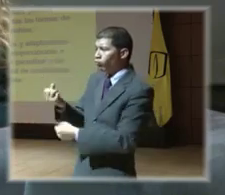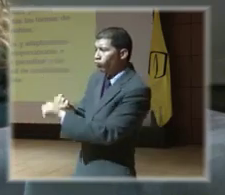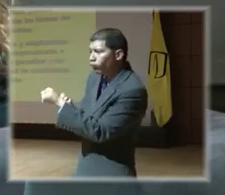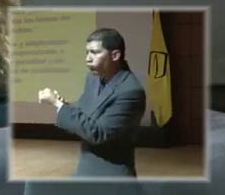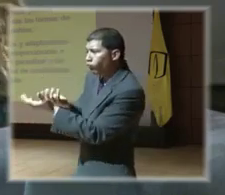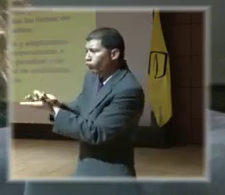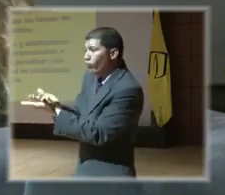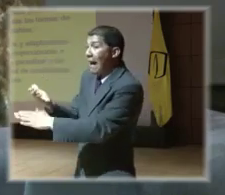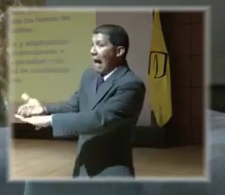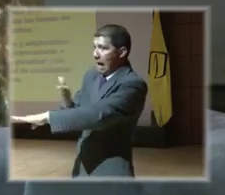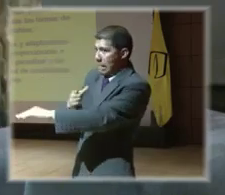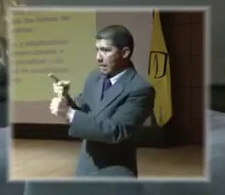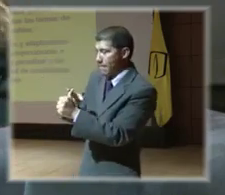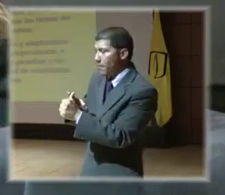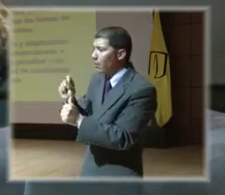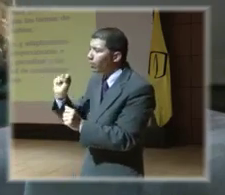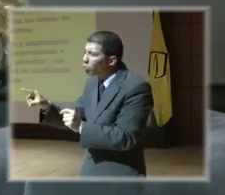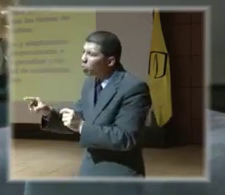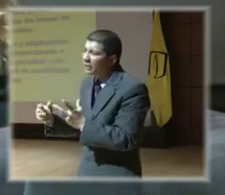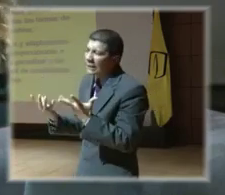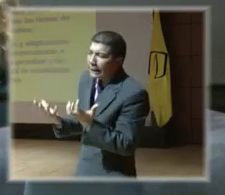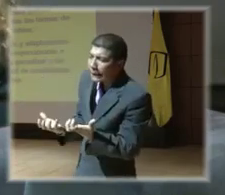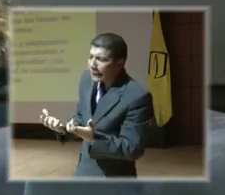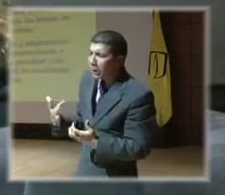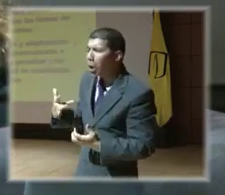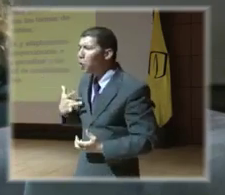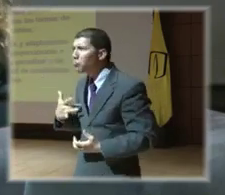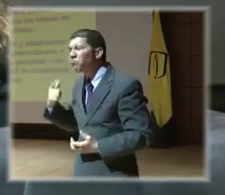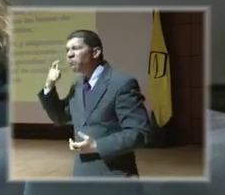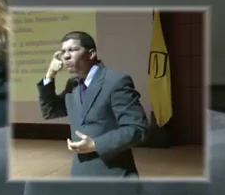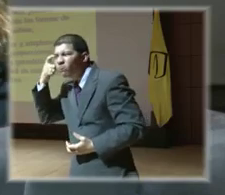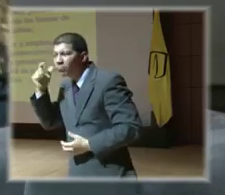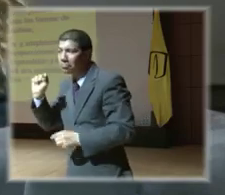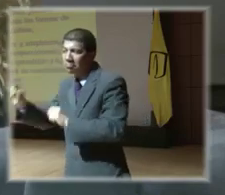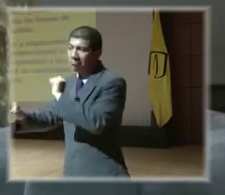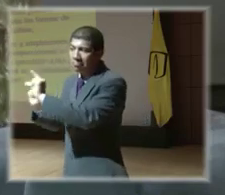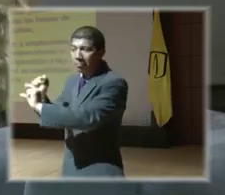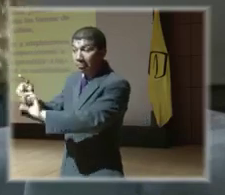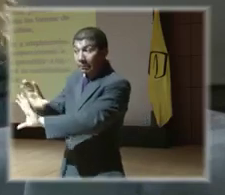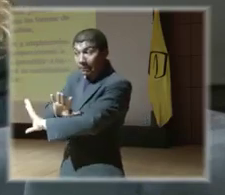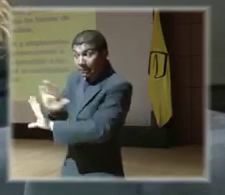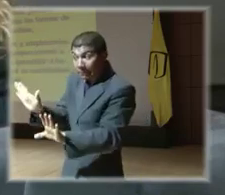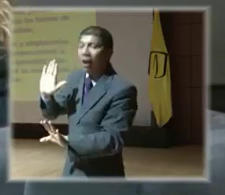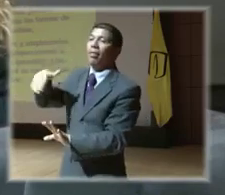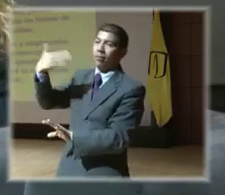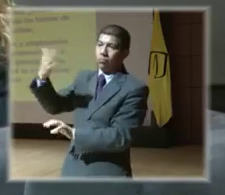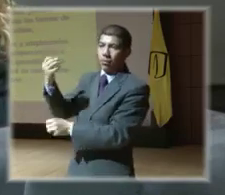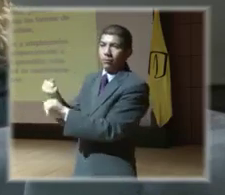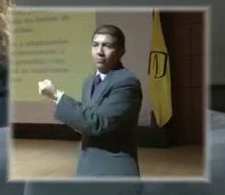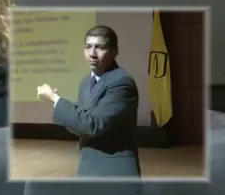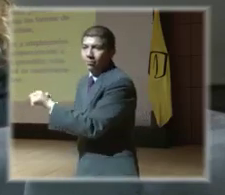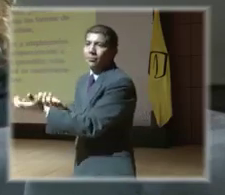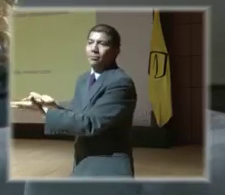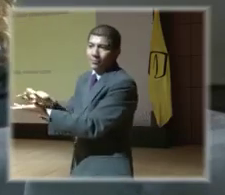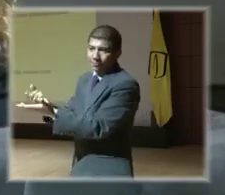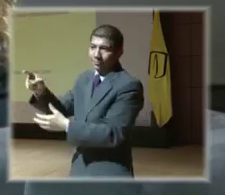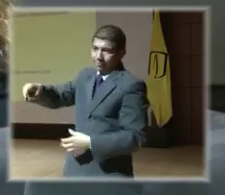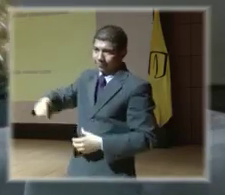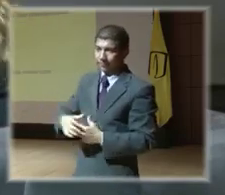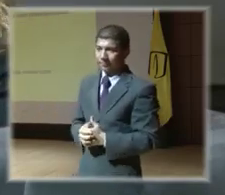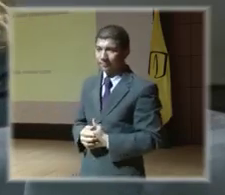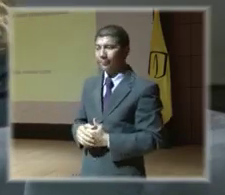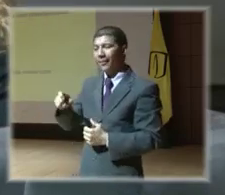debe garantizar, perdonen que sea pesada, todas las condiciones de accesibilidad y ajuste. O sea, el juez o la jueza se va a tener que preocupar, ¿sí? Porque esas